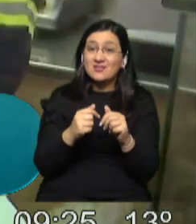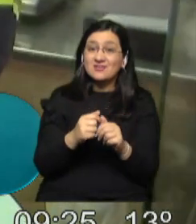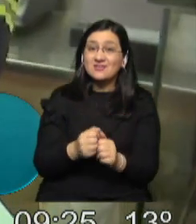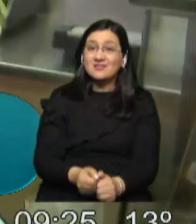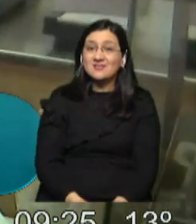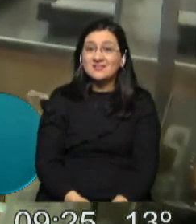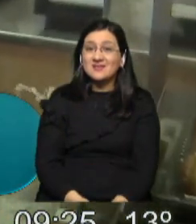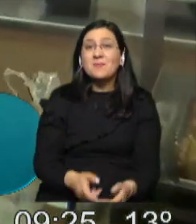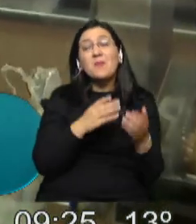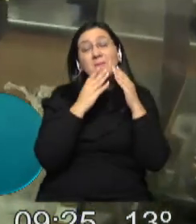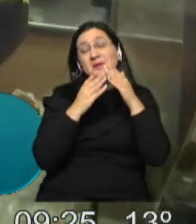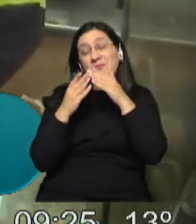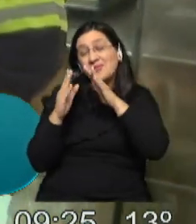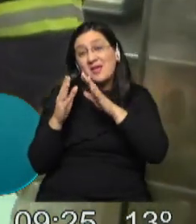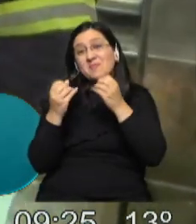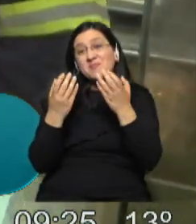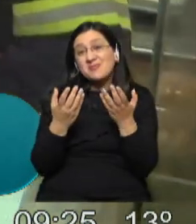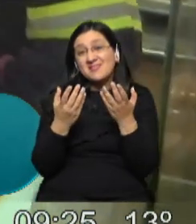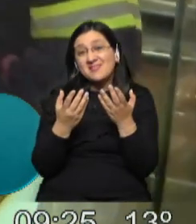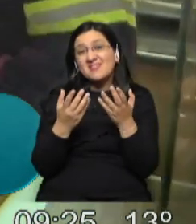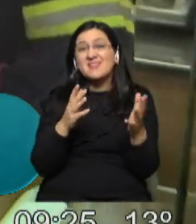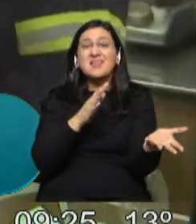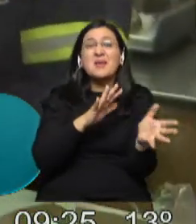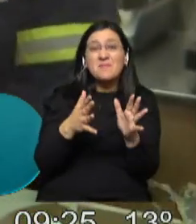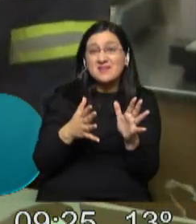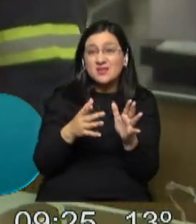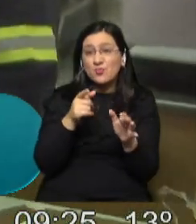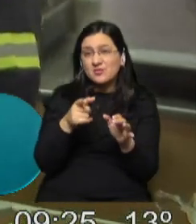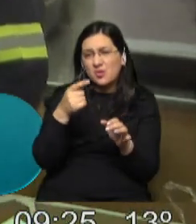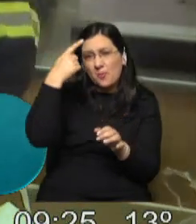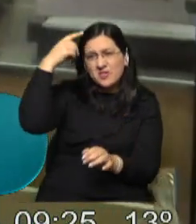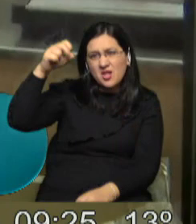uruguayas? Salimos a preguntar eso a la calle porque dijimos, ¿qué pasa con esto? ¿Usted qué